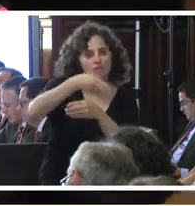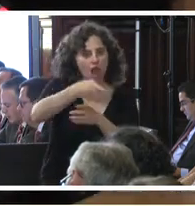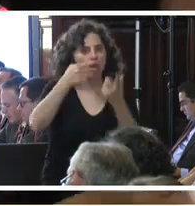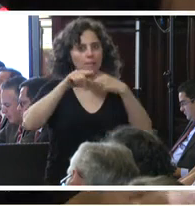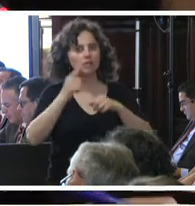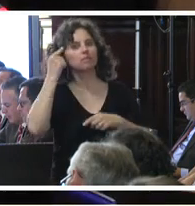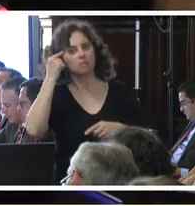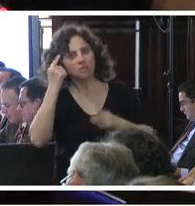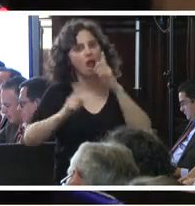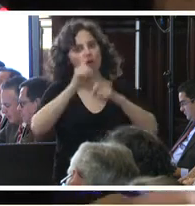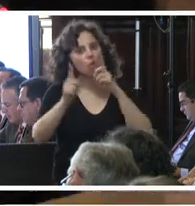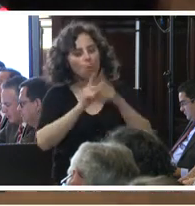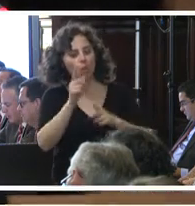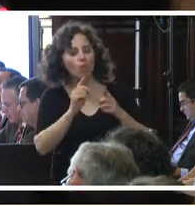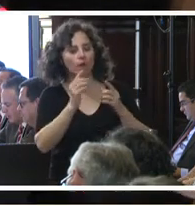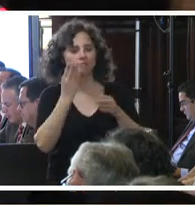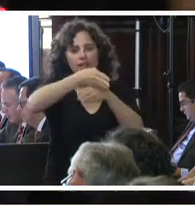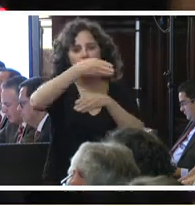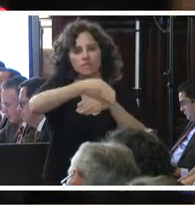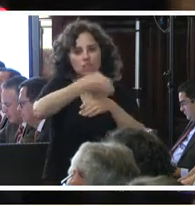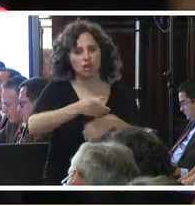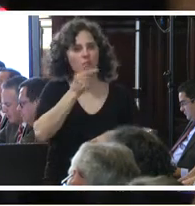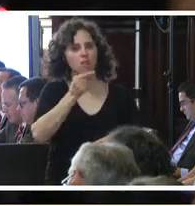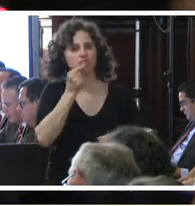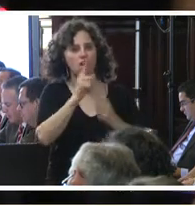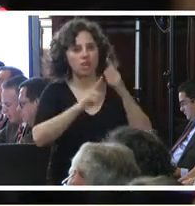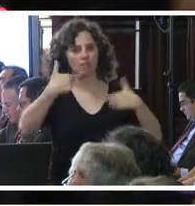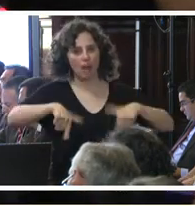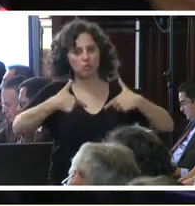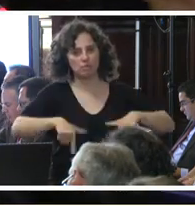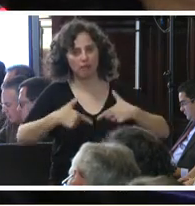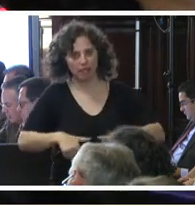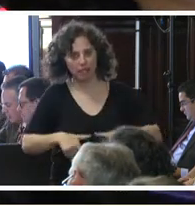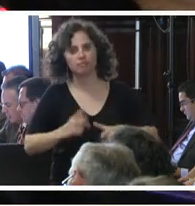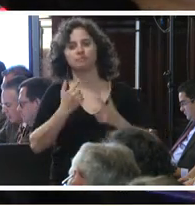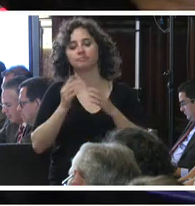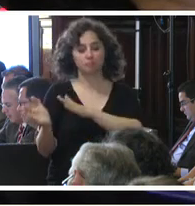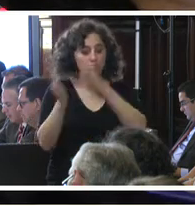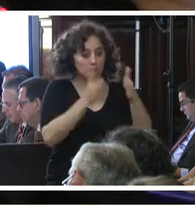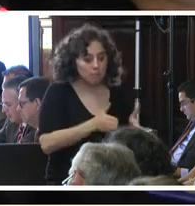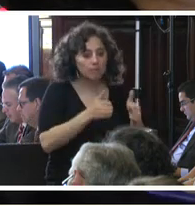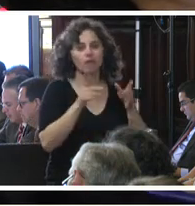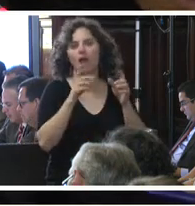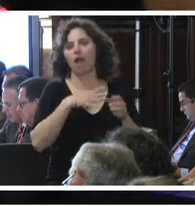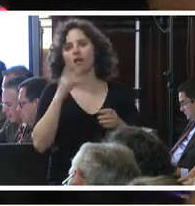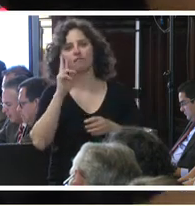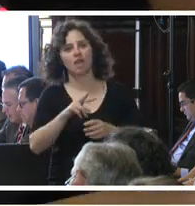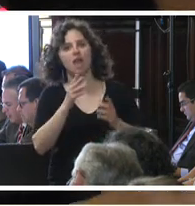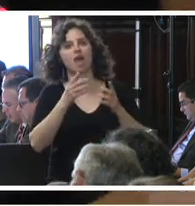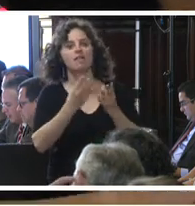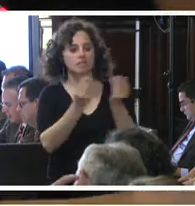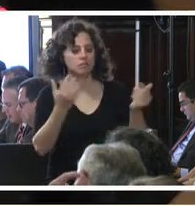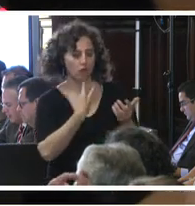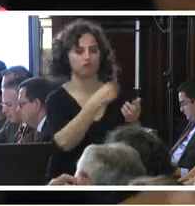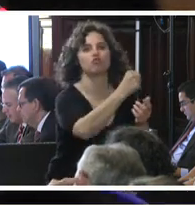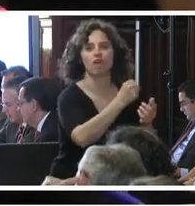pero se presume algunas manipulaciones o intervenciones por parte de policía municipal. La otra parte atiende a desaparición